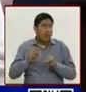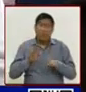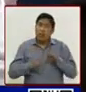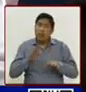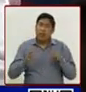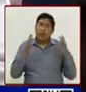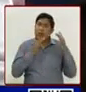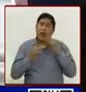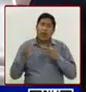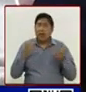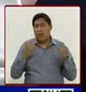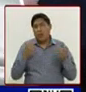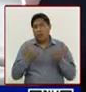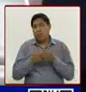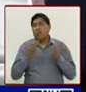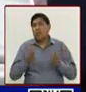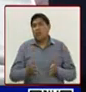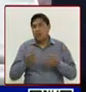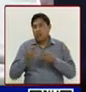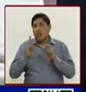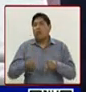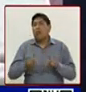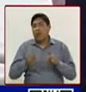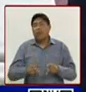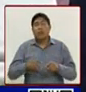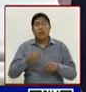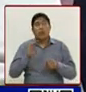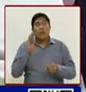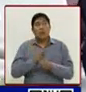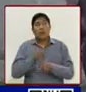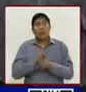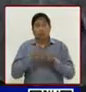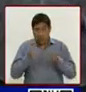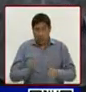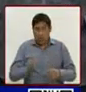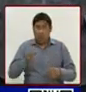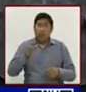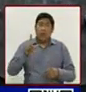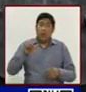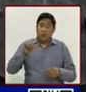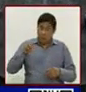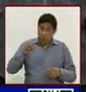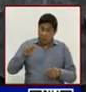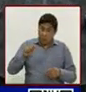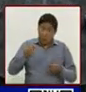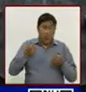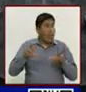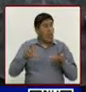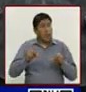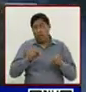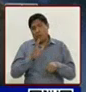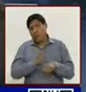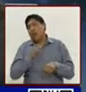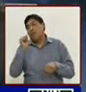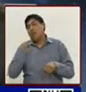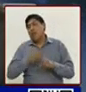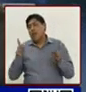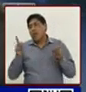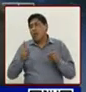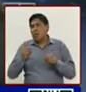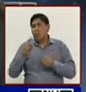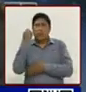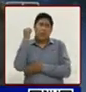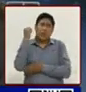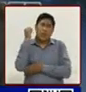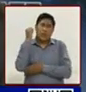una guerra civil. Entonces, el ministro Lima ya ha desistido de su posición, no es lo que entiendo, pero el